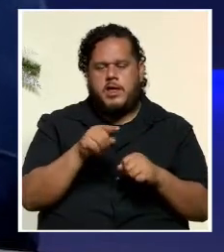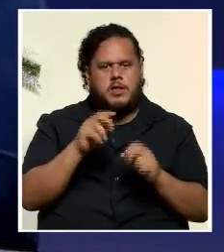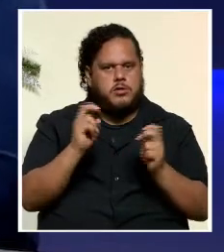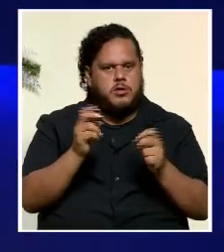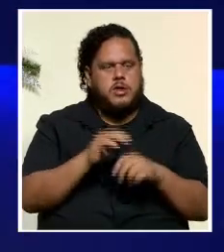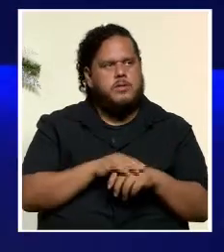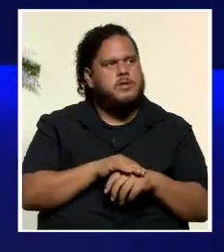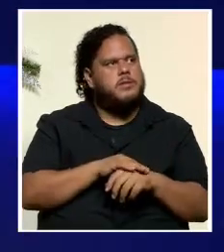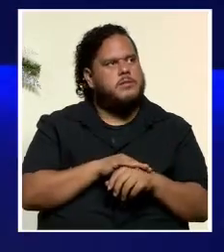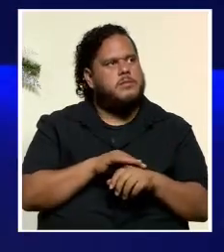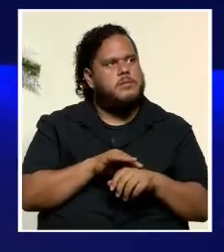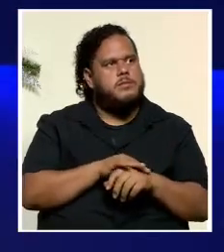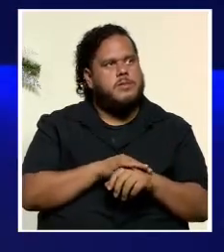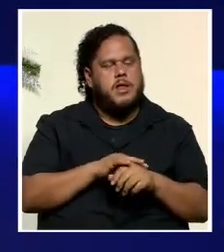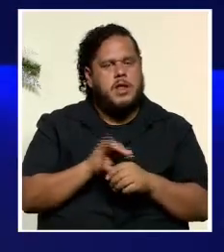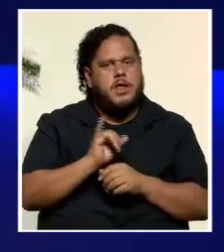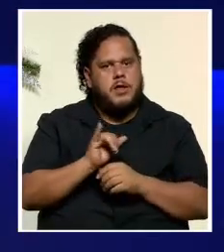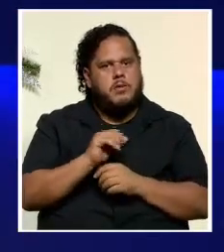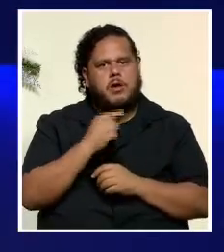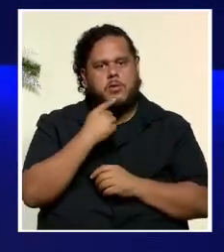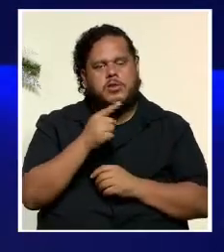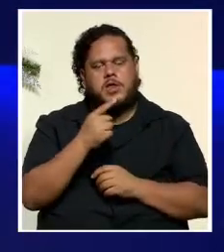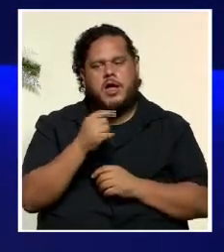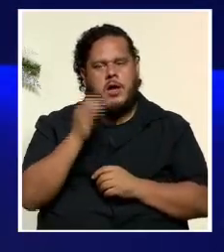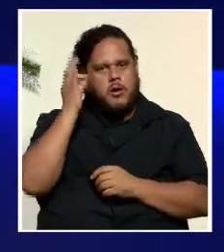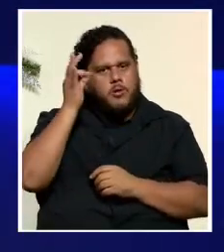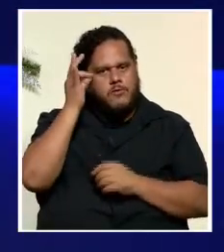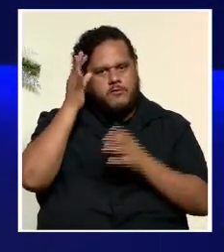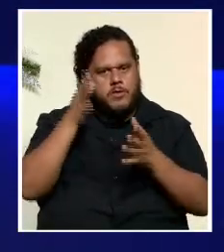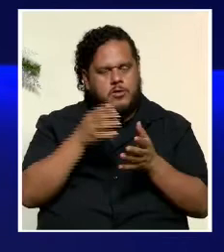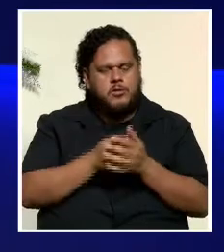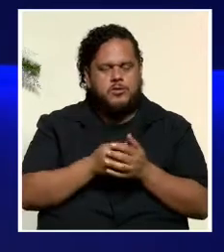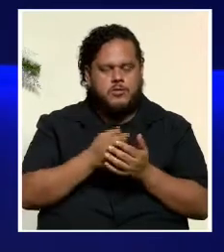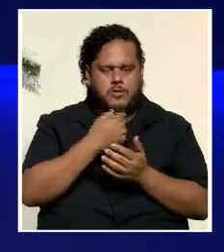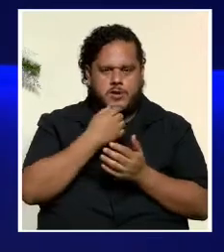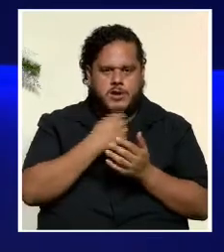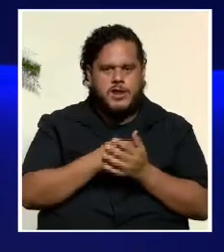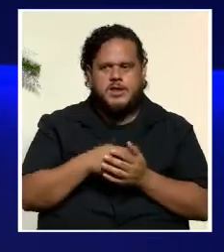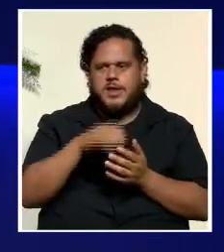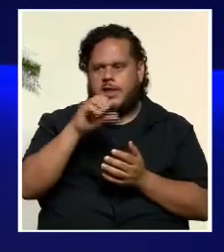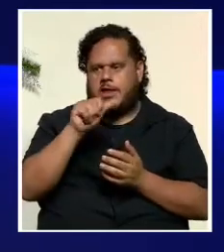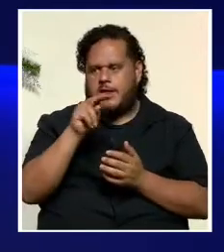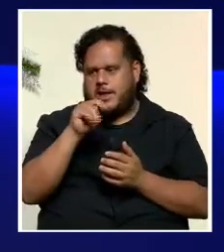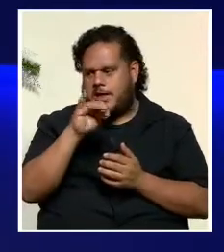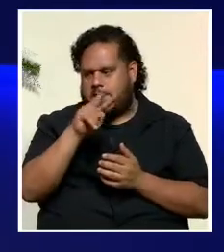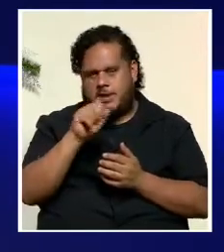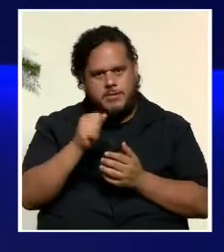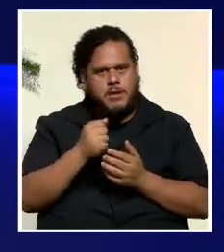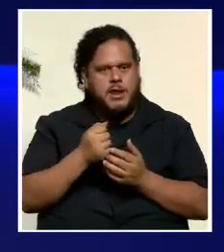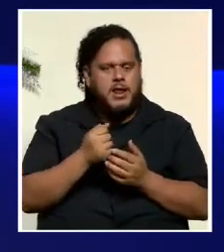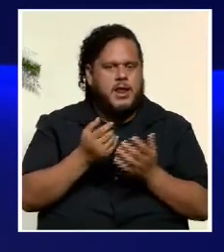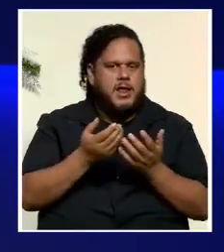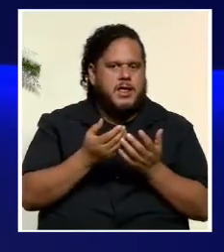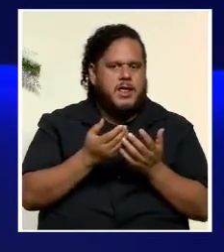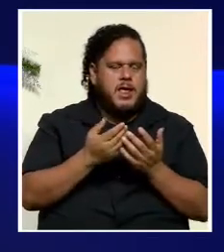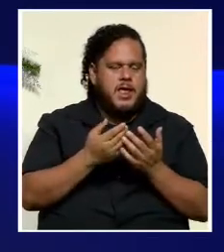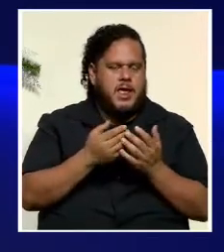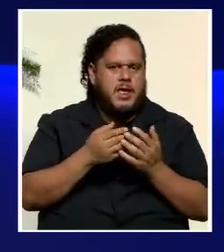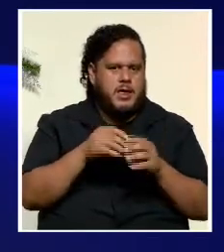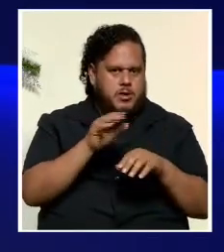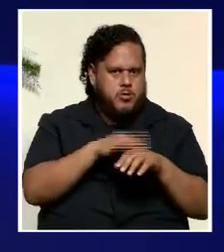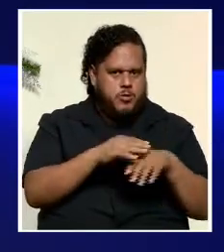La otra solución es, como decía un filósofo inglés, comerse al caníbal. Sí. A curar del derecho